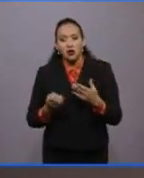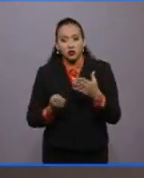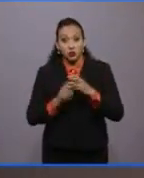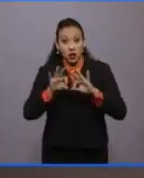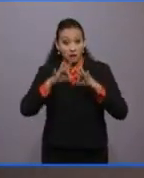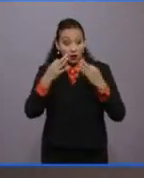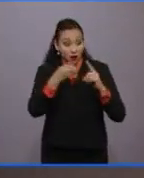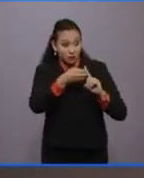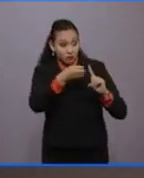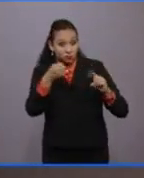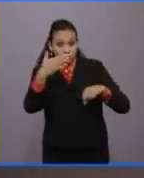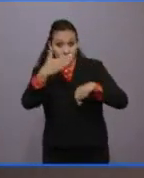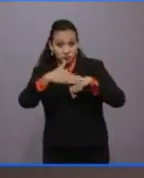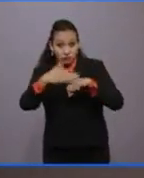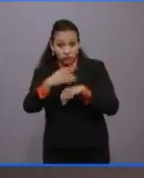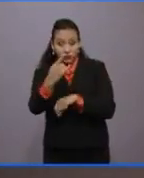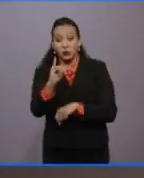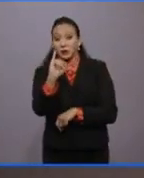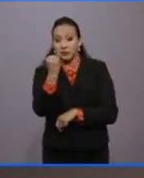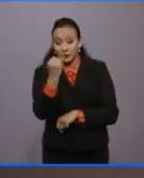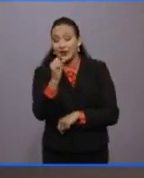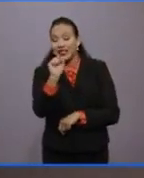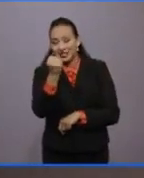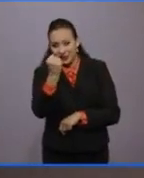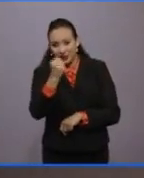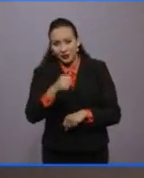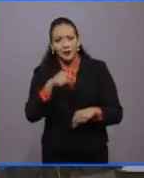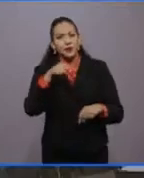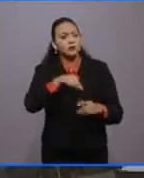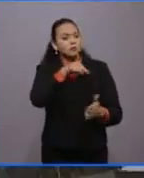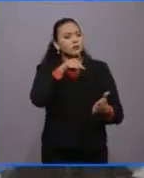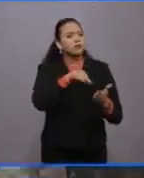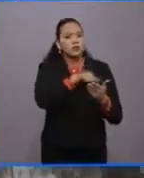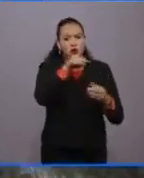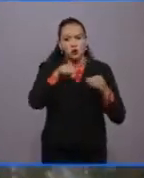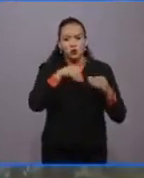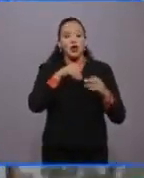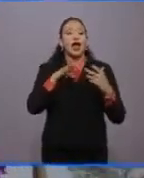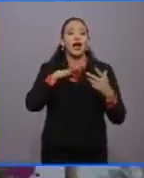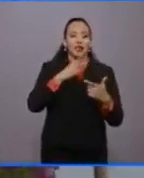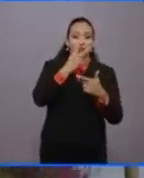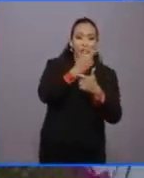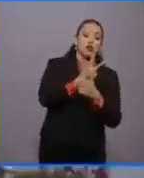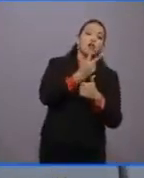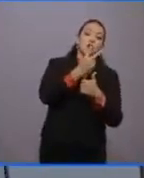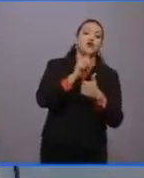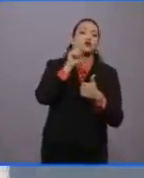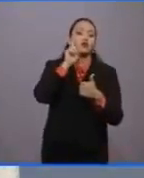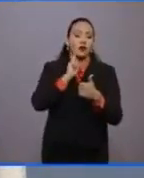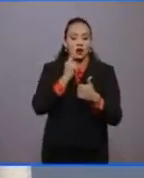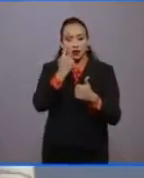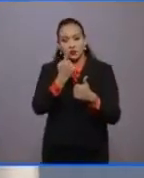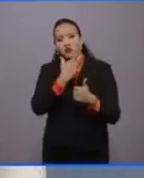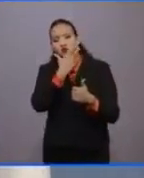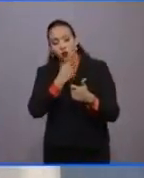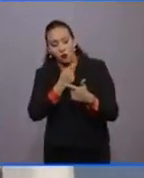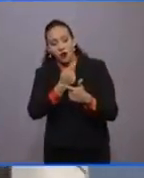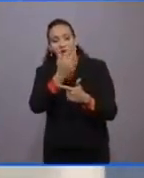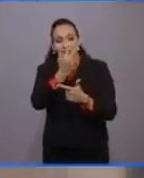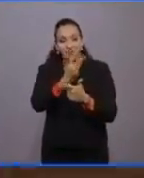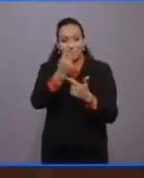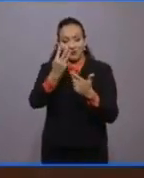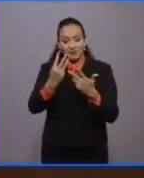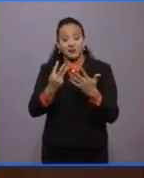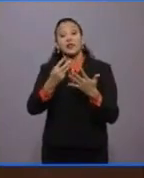composición a partir del próximo 1 de septiembre, en todos los casos será de 2 mujeres y 1 hombre. Del total de personas